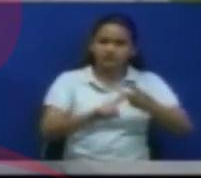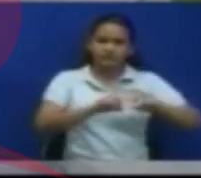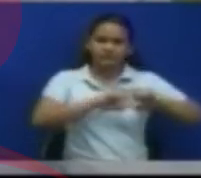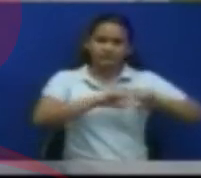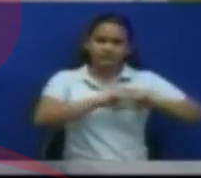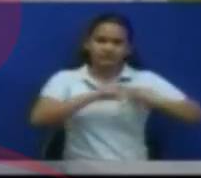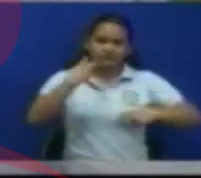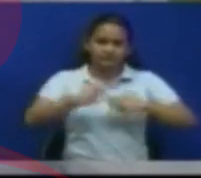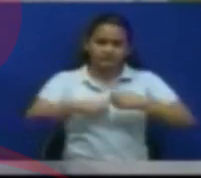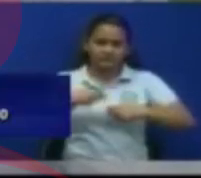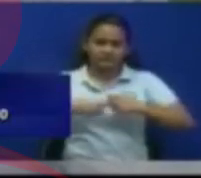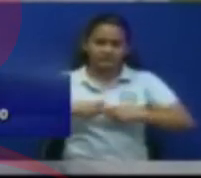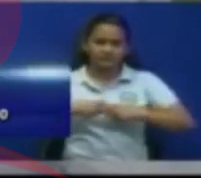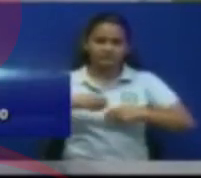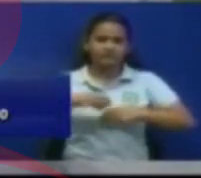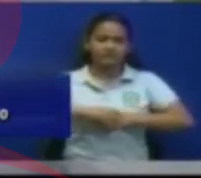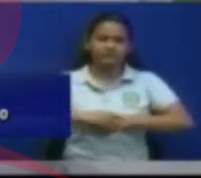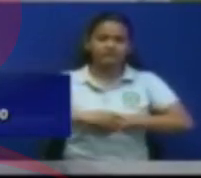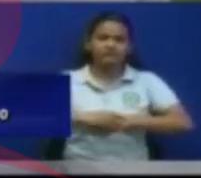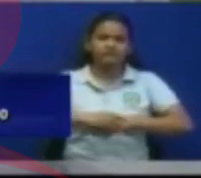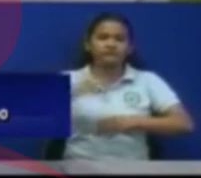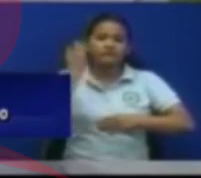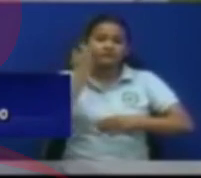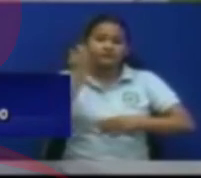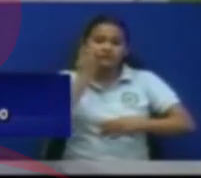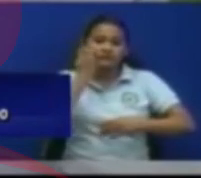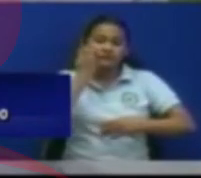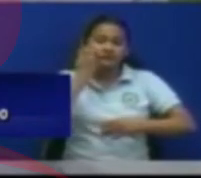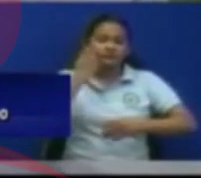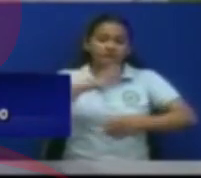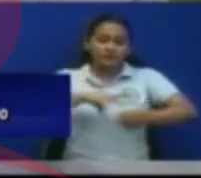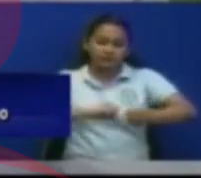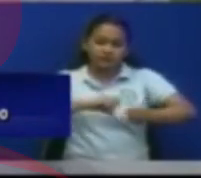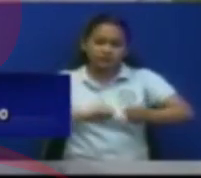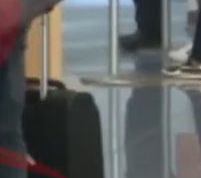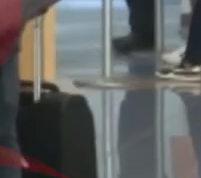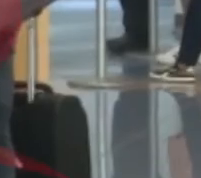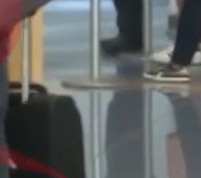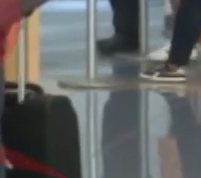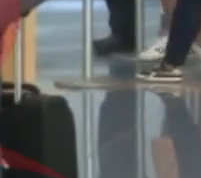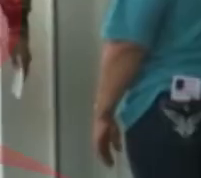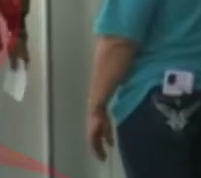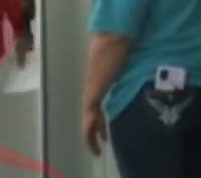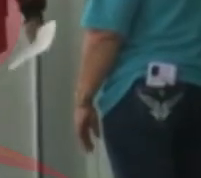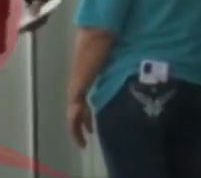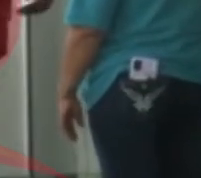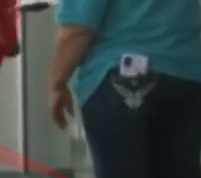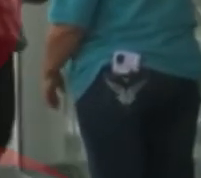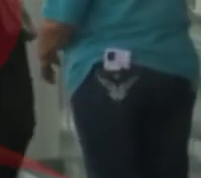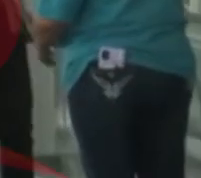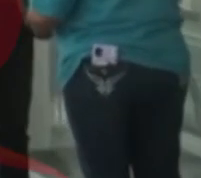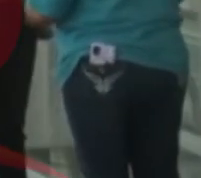del miocardio, crisis hipertensiva y neumonías bacterianas. Desde que se confirmó el primer